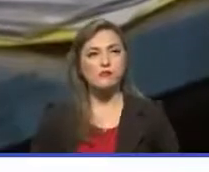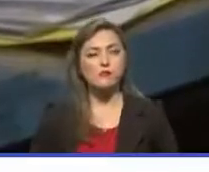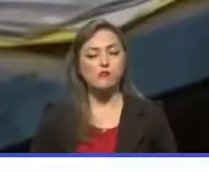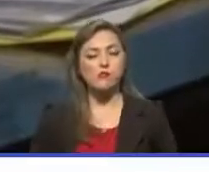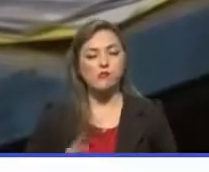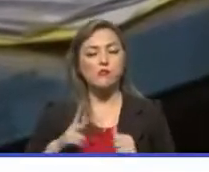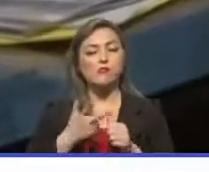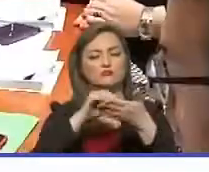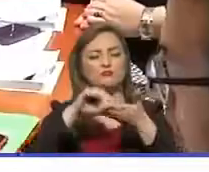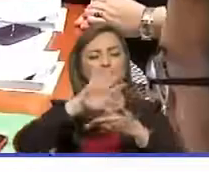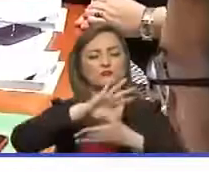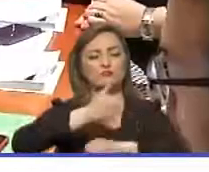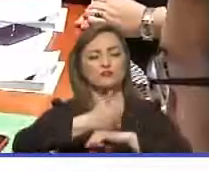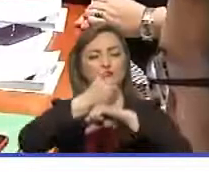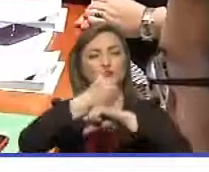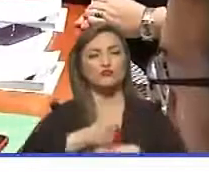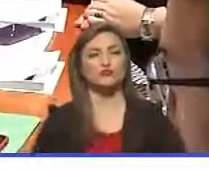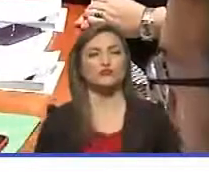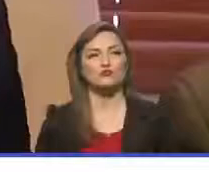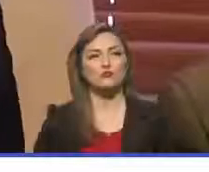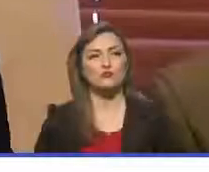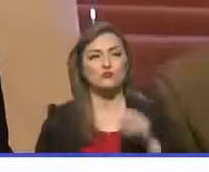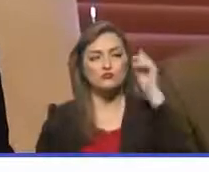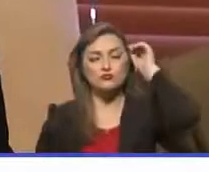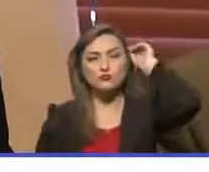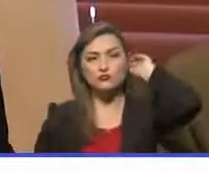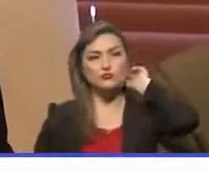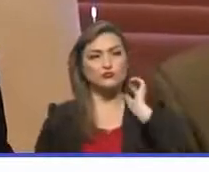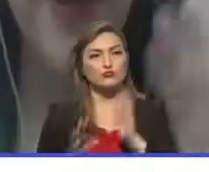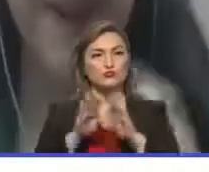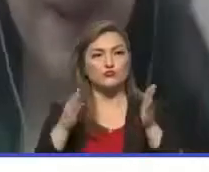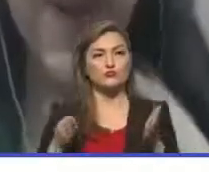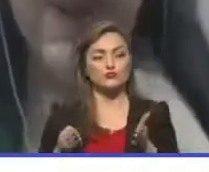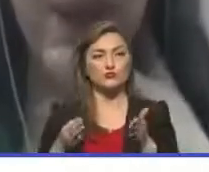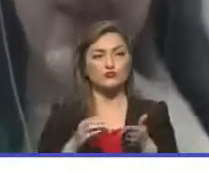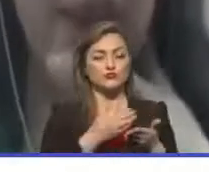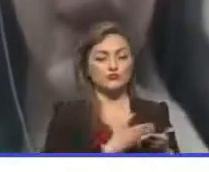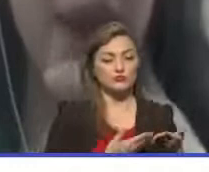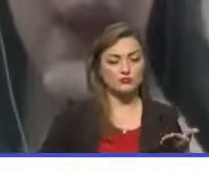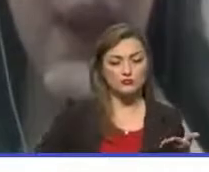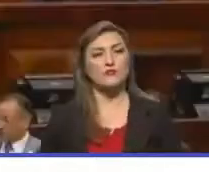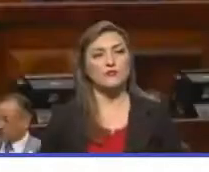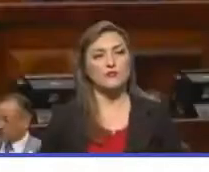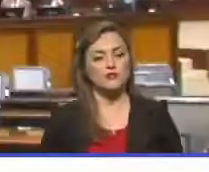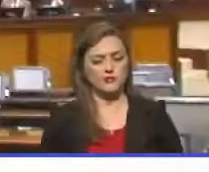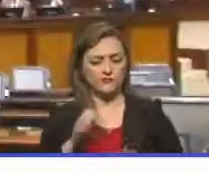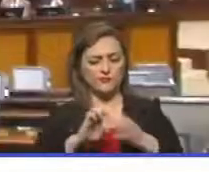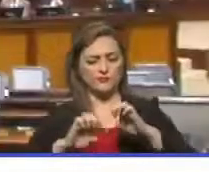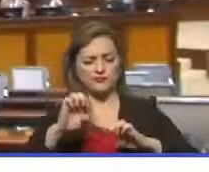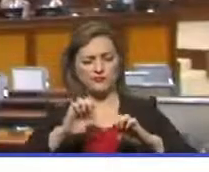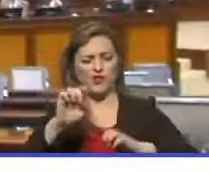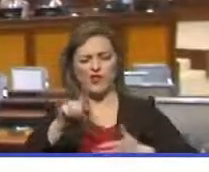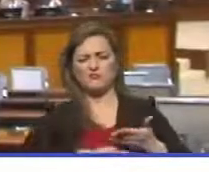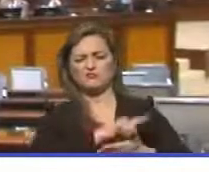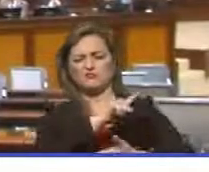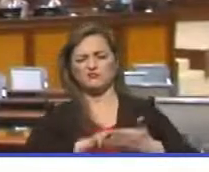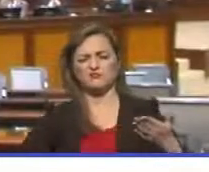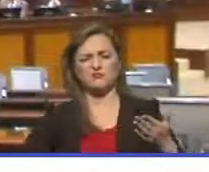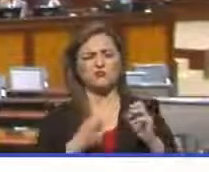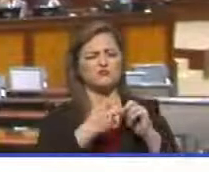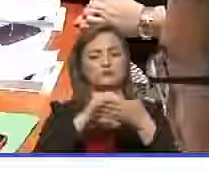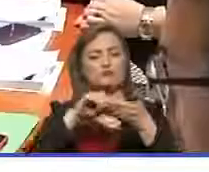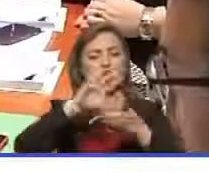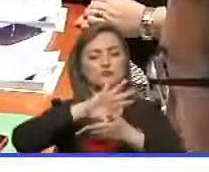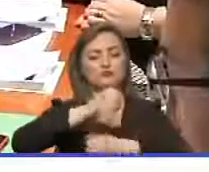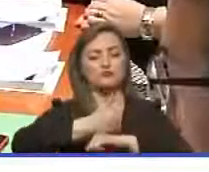la tercera vez que llega el documento al legislativo, pues en dos ocasiones anteriores fue negada su calificación por problemas de forma y